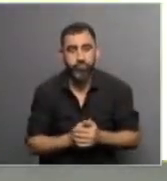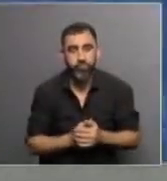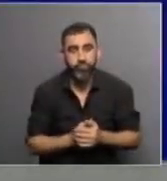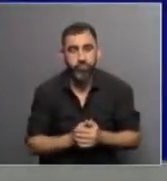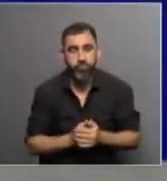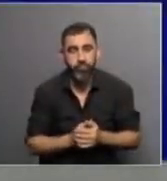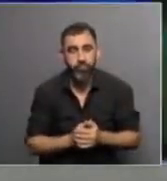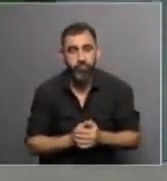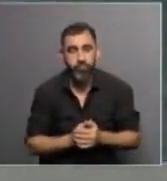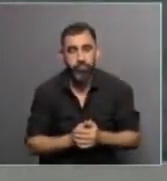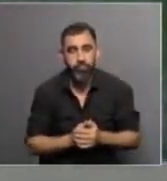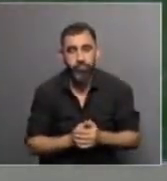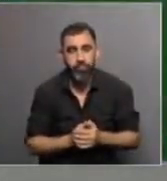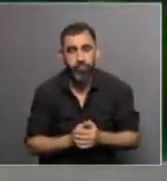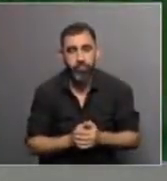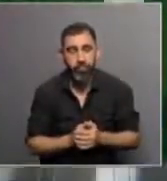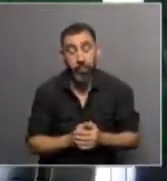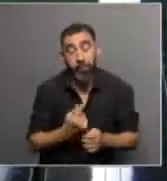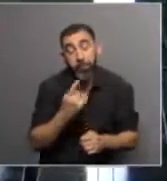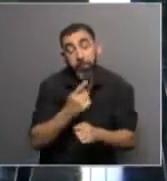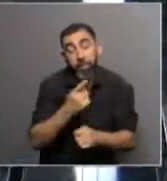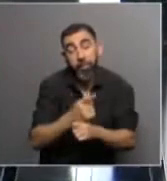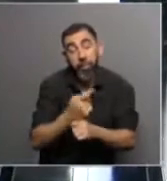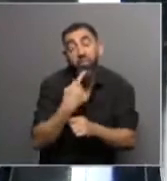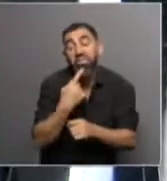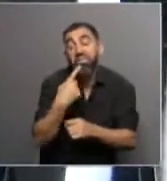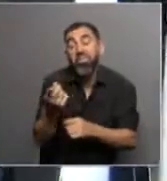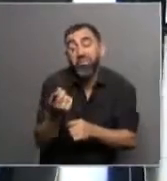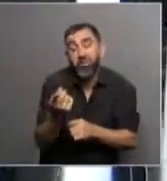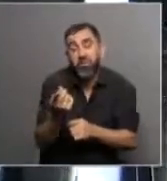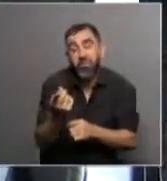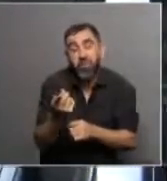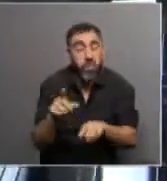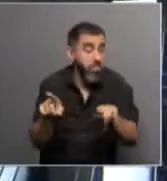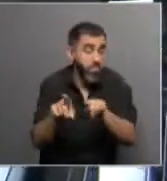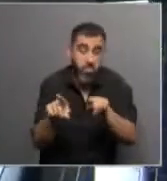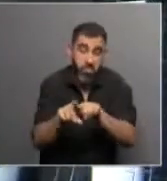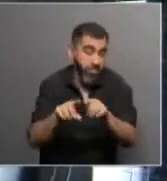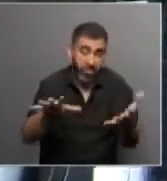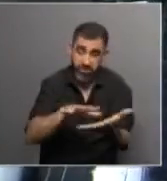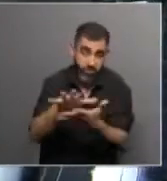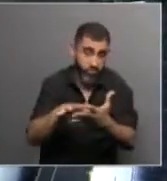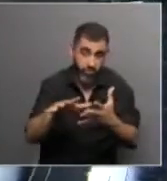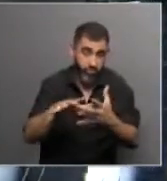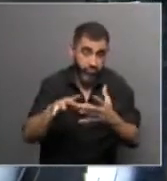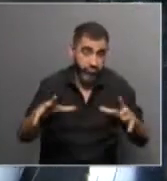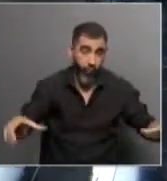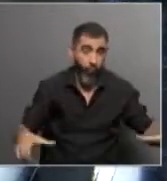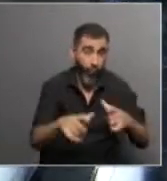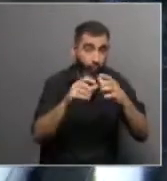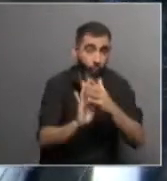basáltico y en principio él los atribuyó a parte del mismo evento volcánico